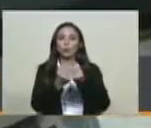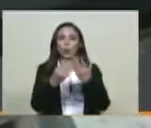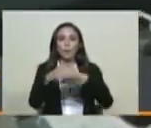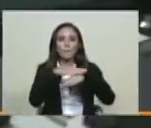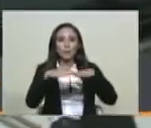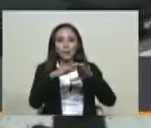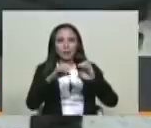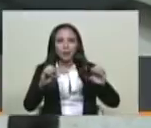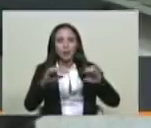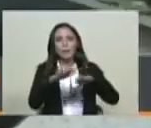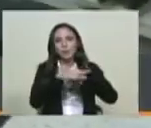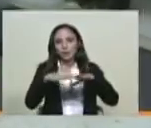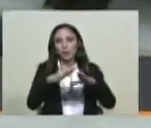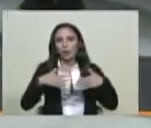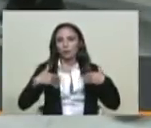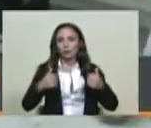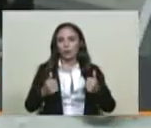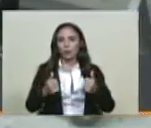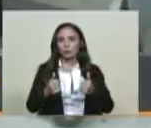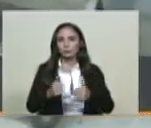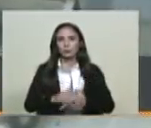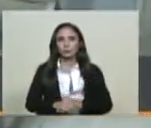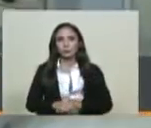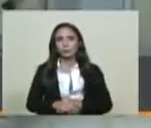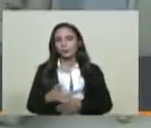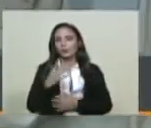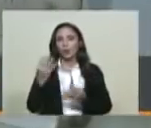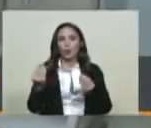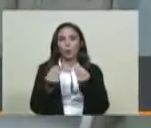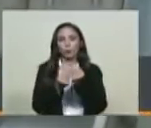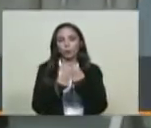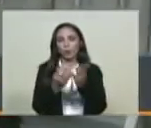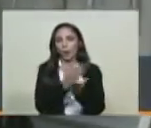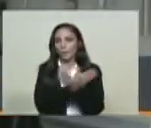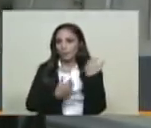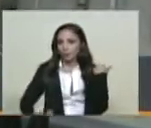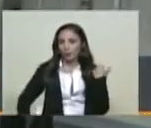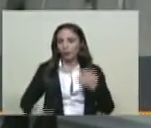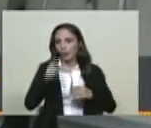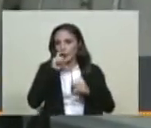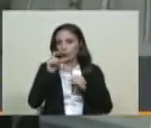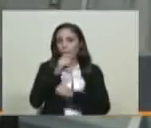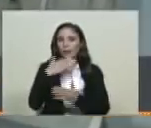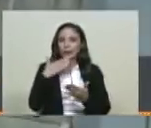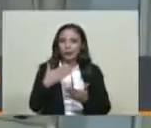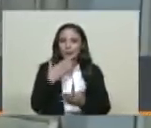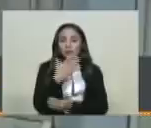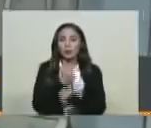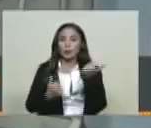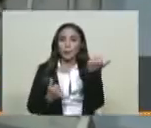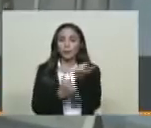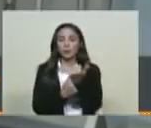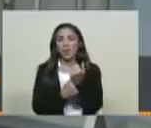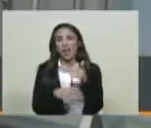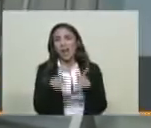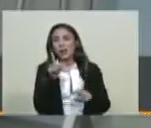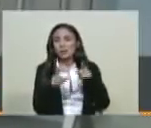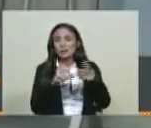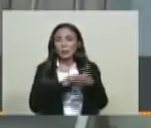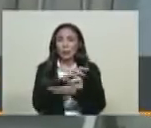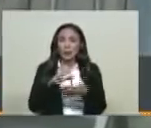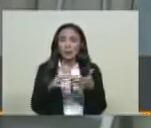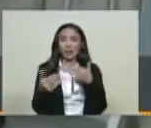gobierno bolivariano de la Aragua Potencia. Usted, mi comandante, le damos las gracias por ese apoyo, que a pesar de la guerra económica,